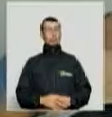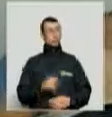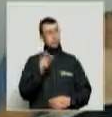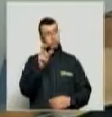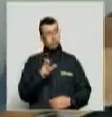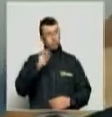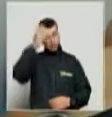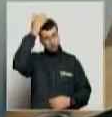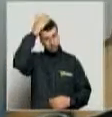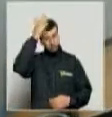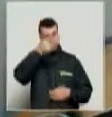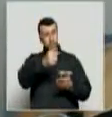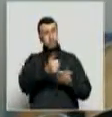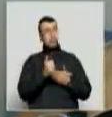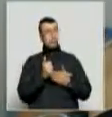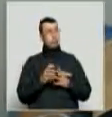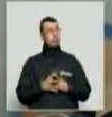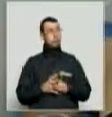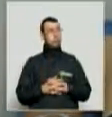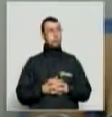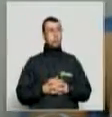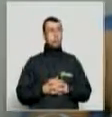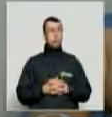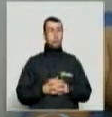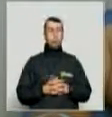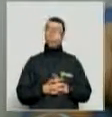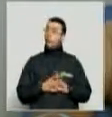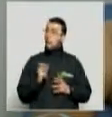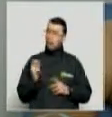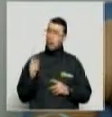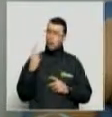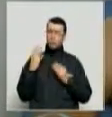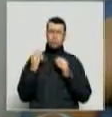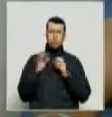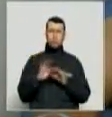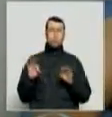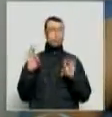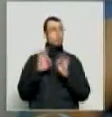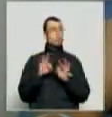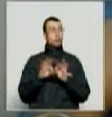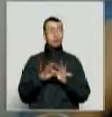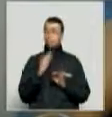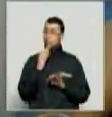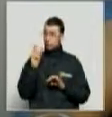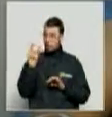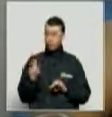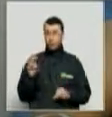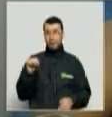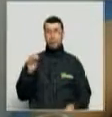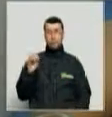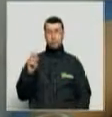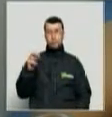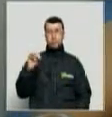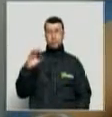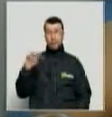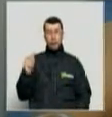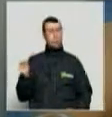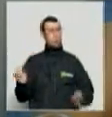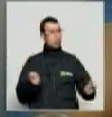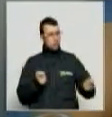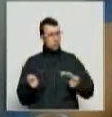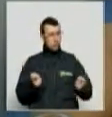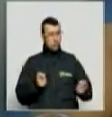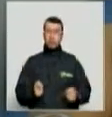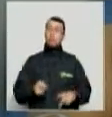colaborar. Una de las cosas, doctor Freddy, importantes, mientras Mónica va haciendo esto, es que la